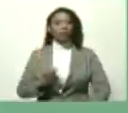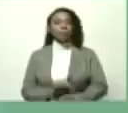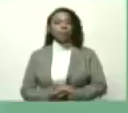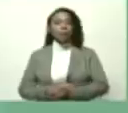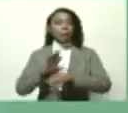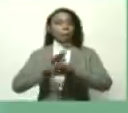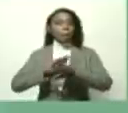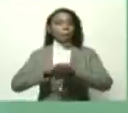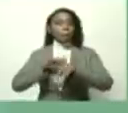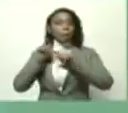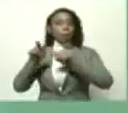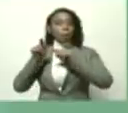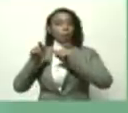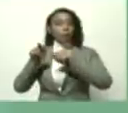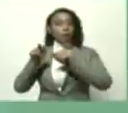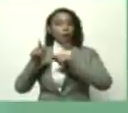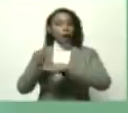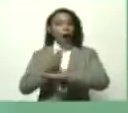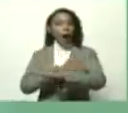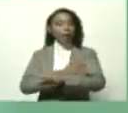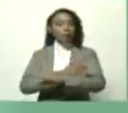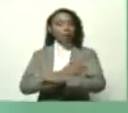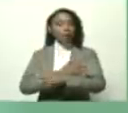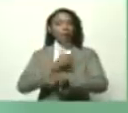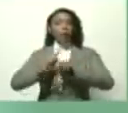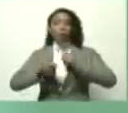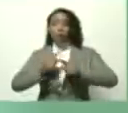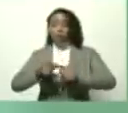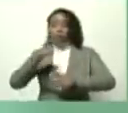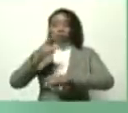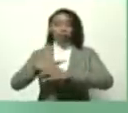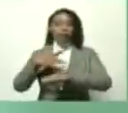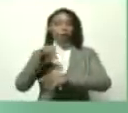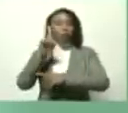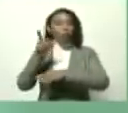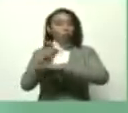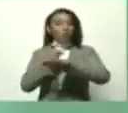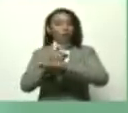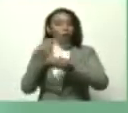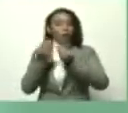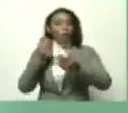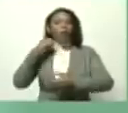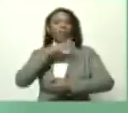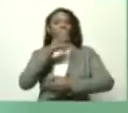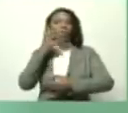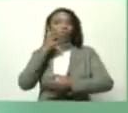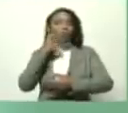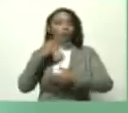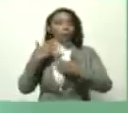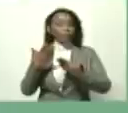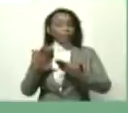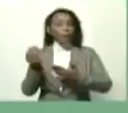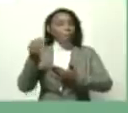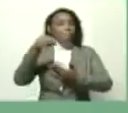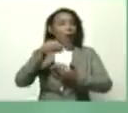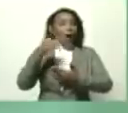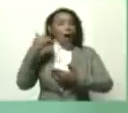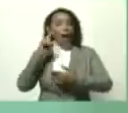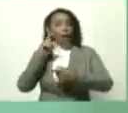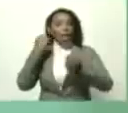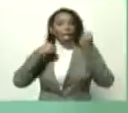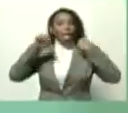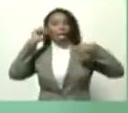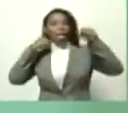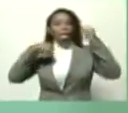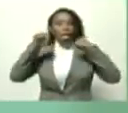Por eso, ante hechos tan graves, imagínese usted que un gobierno, como es el caso de Duque, y además se le nota la desesperación,